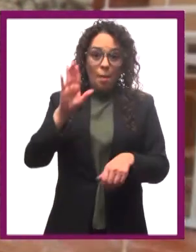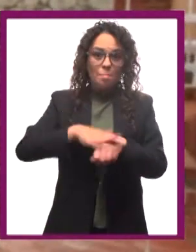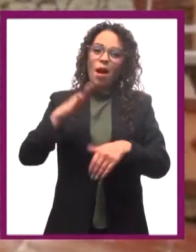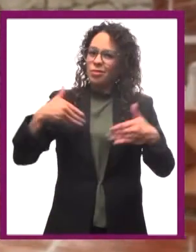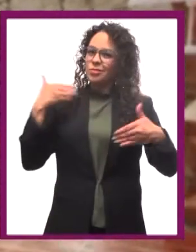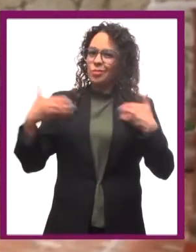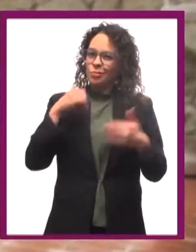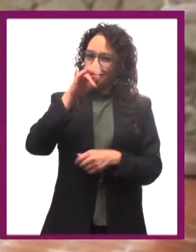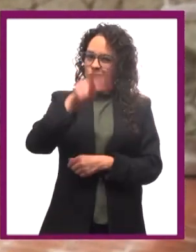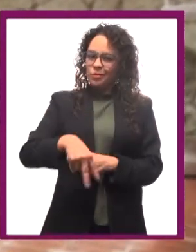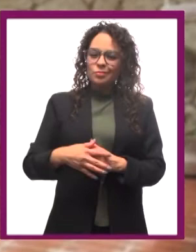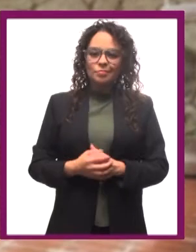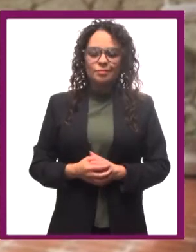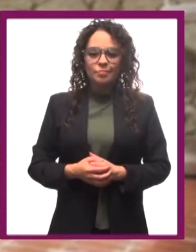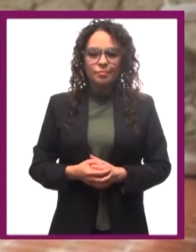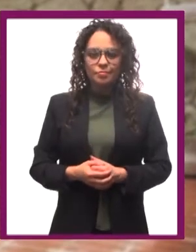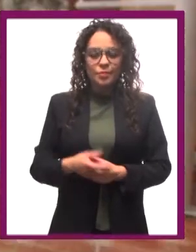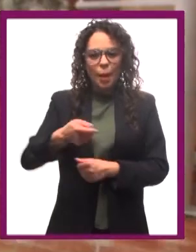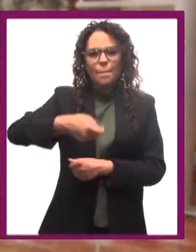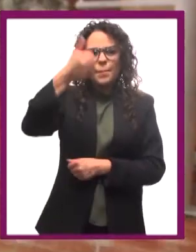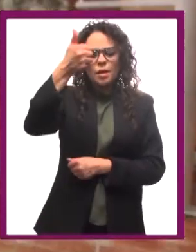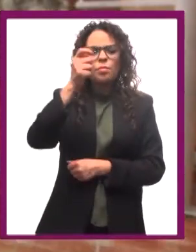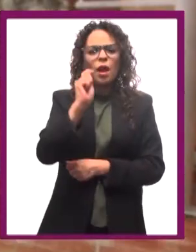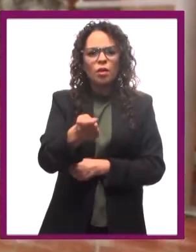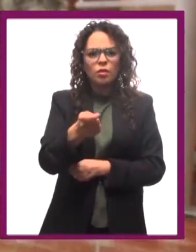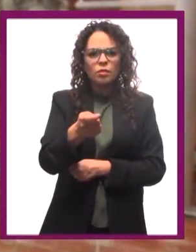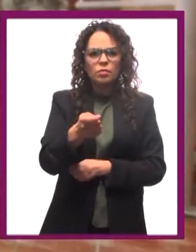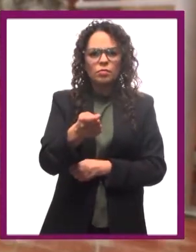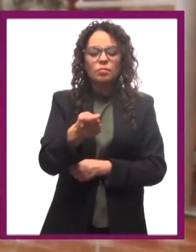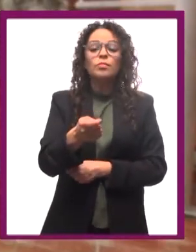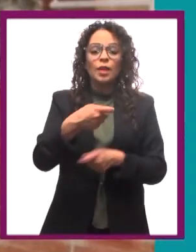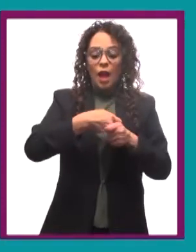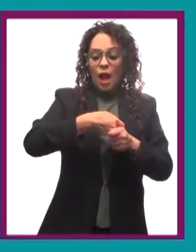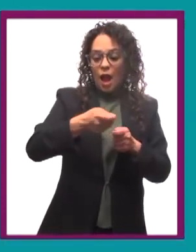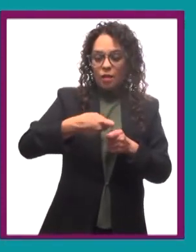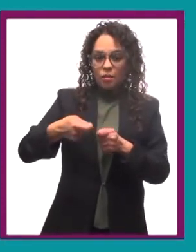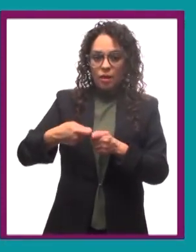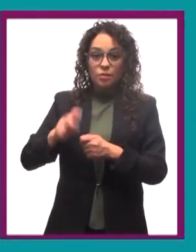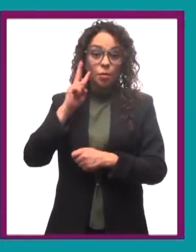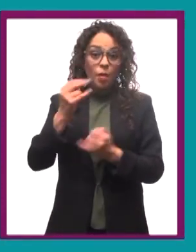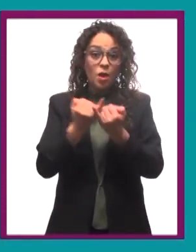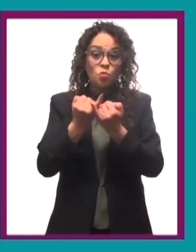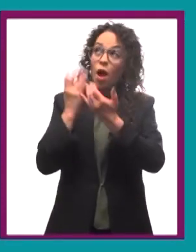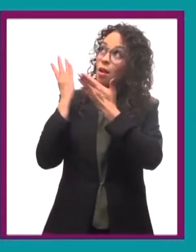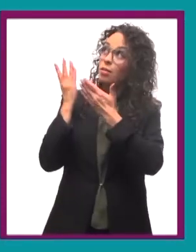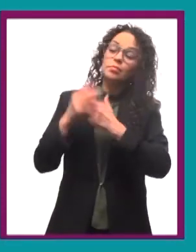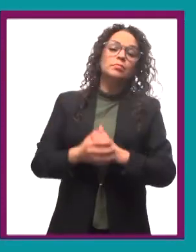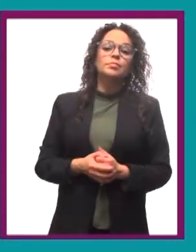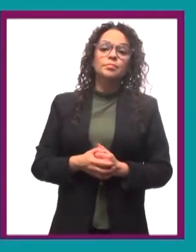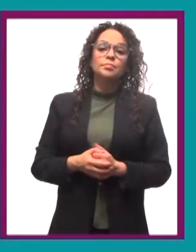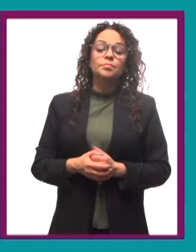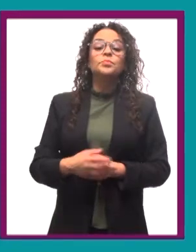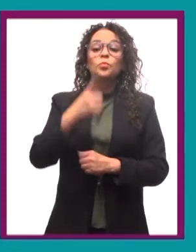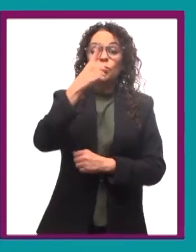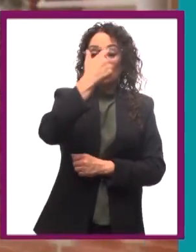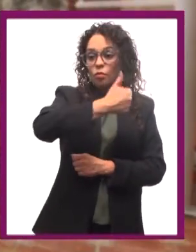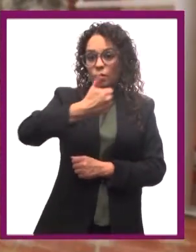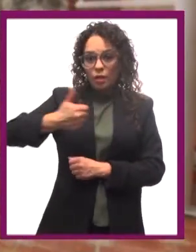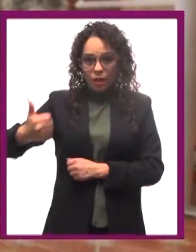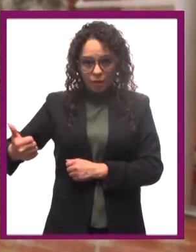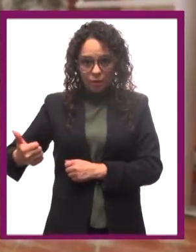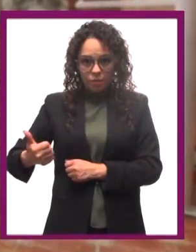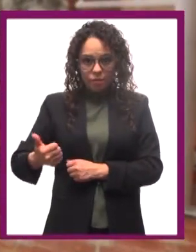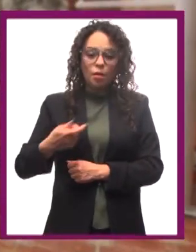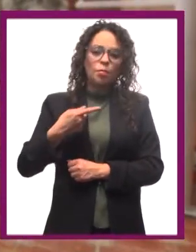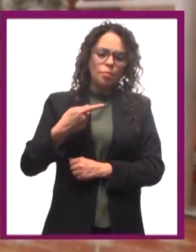más. Estaría más divertido, la verdad. Lo primero que tenemos que tener es una serie de cartas, como estas. Podemos tener una